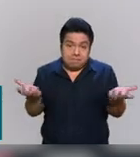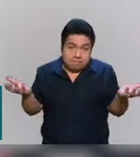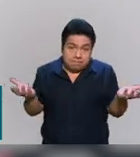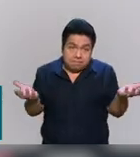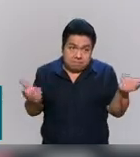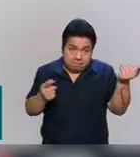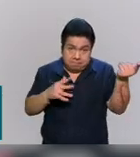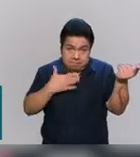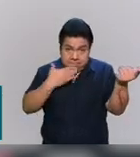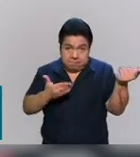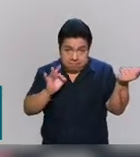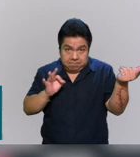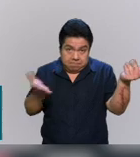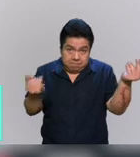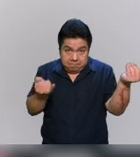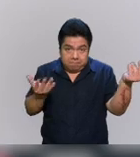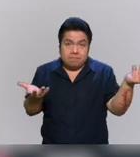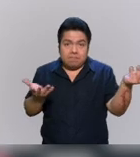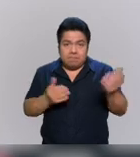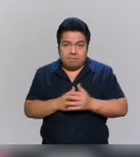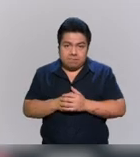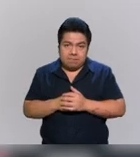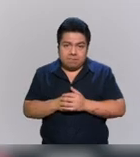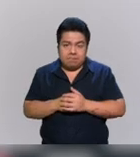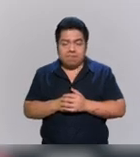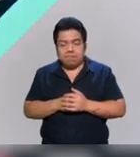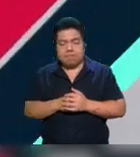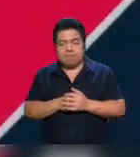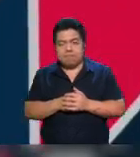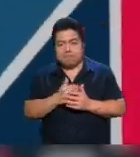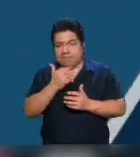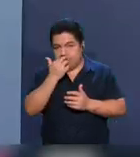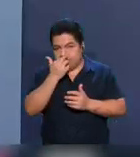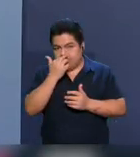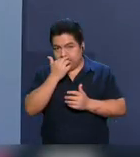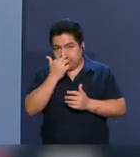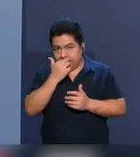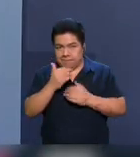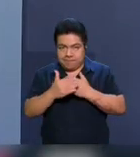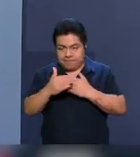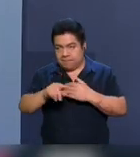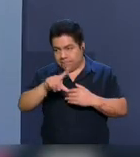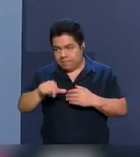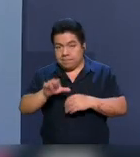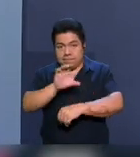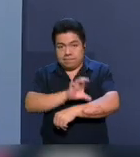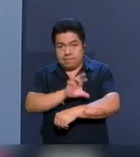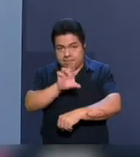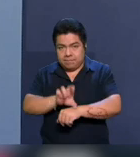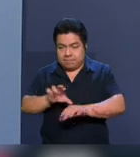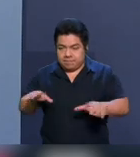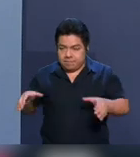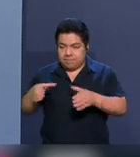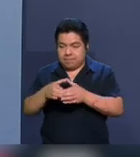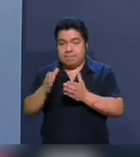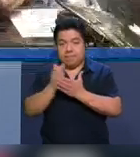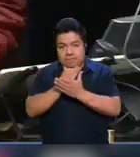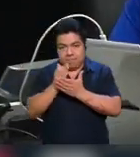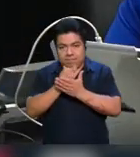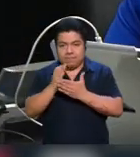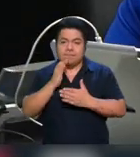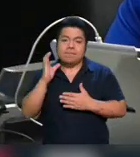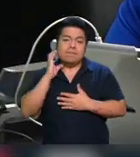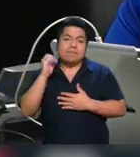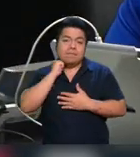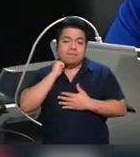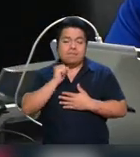les parece también simpático. Más tarde, el coordinador del grupo parlamentario de Morena en el Senado,